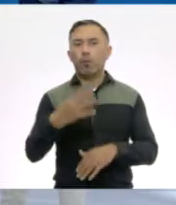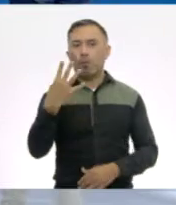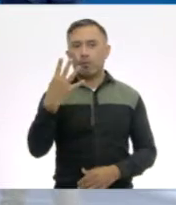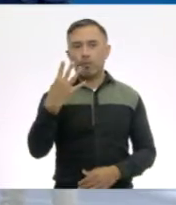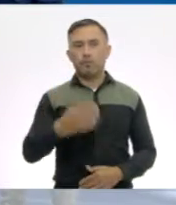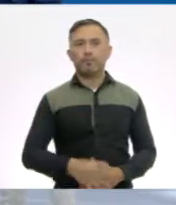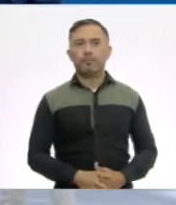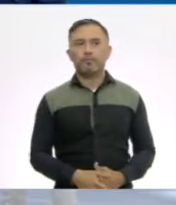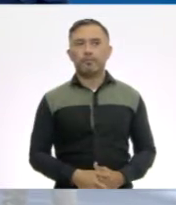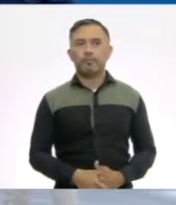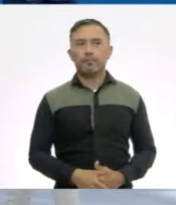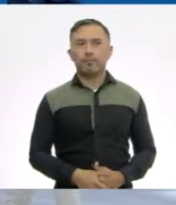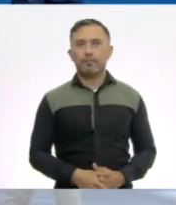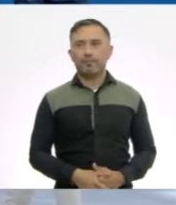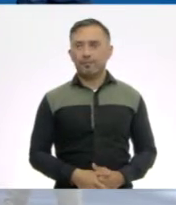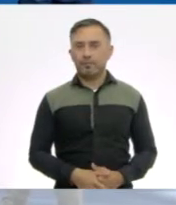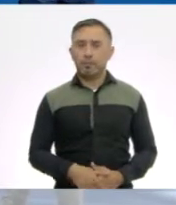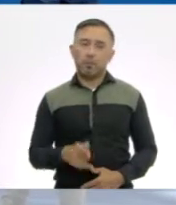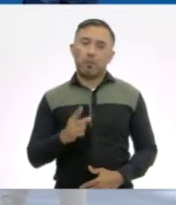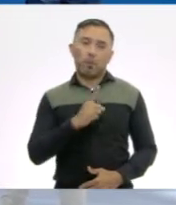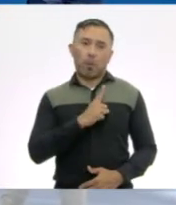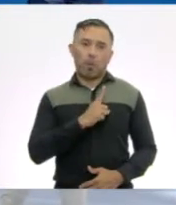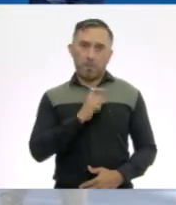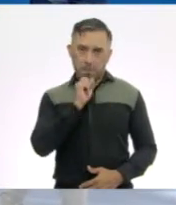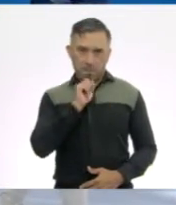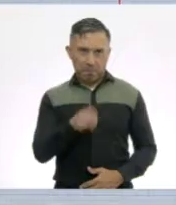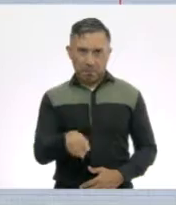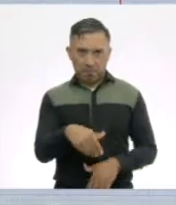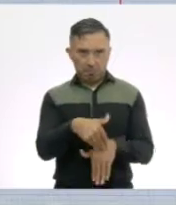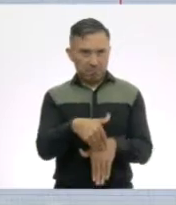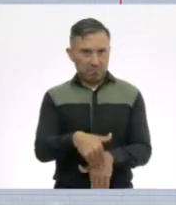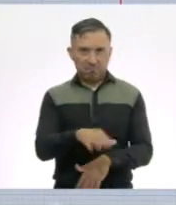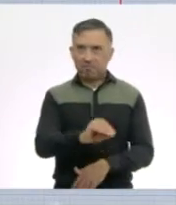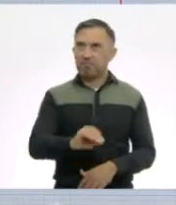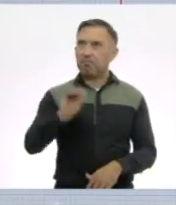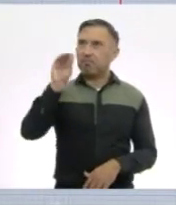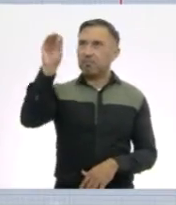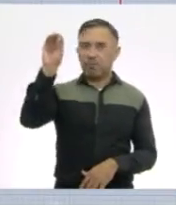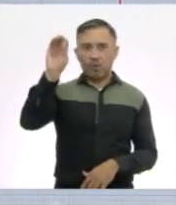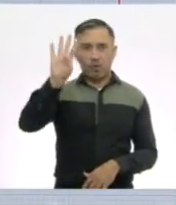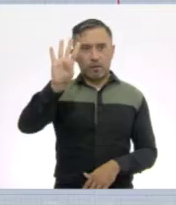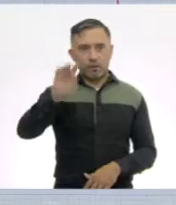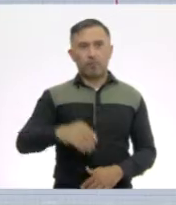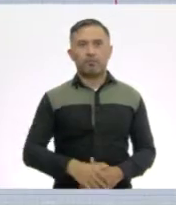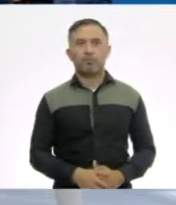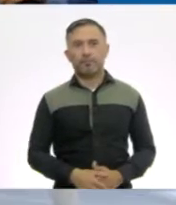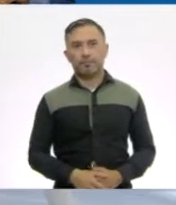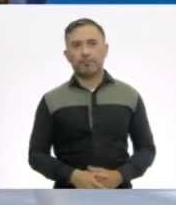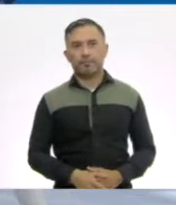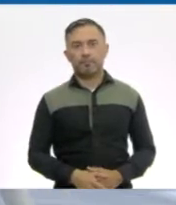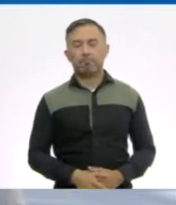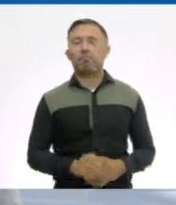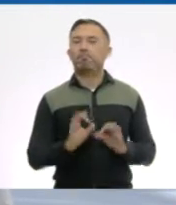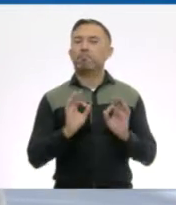pues como bien dices, solo podré anotar el número 4. El 4. Perfecto.